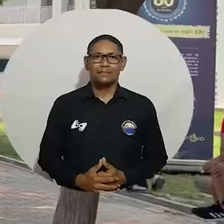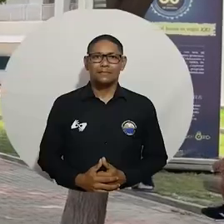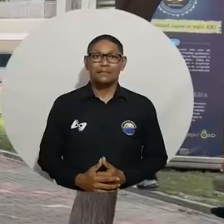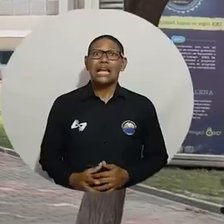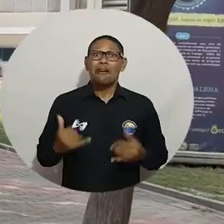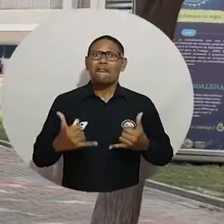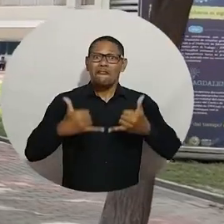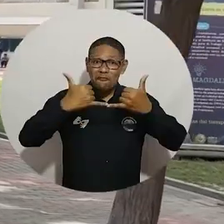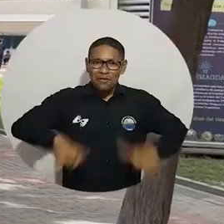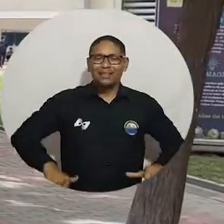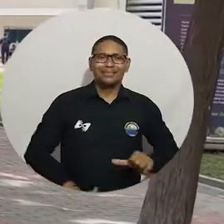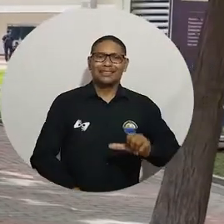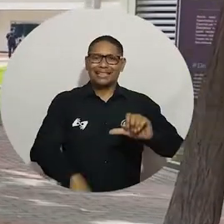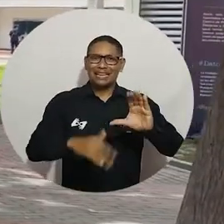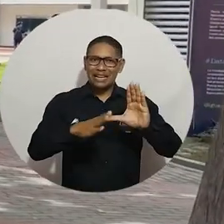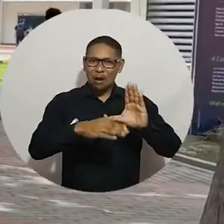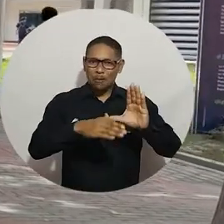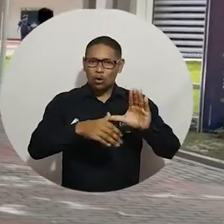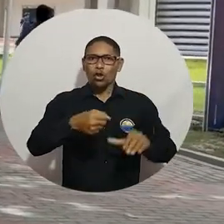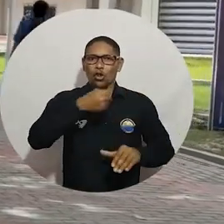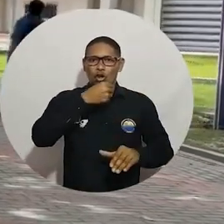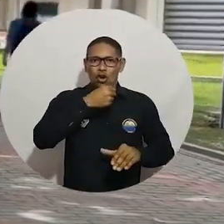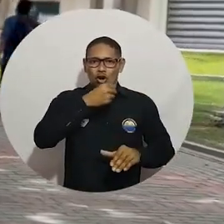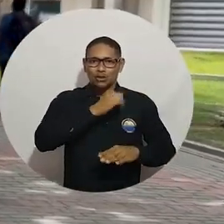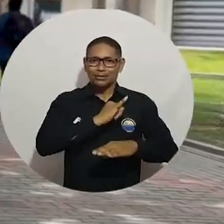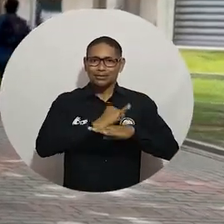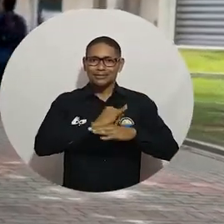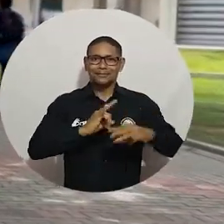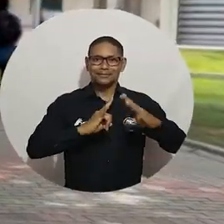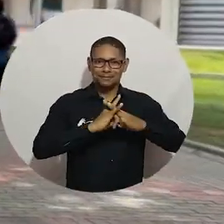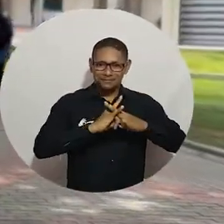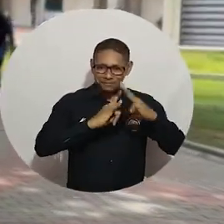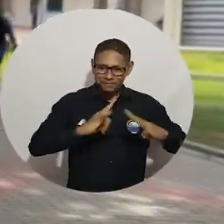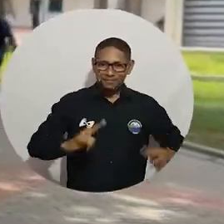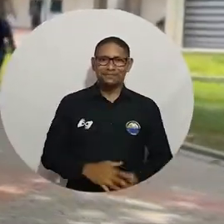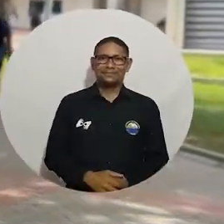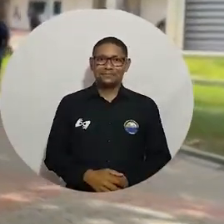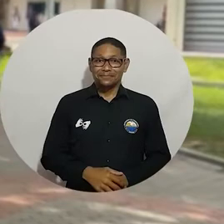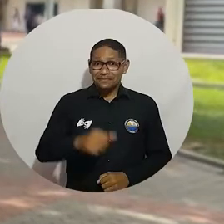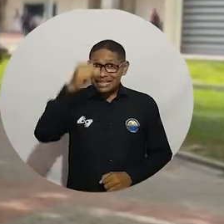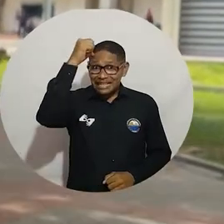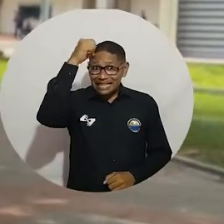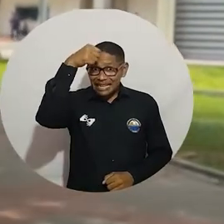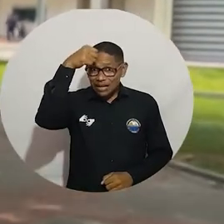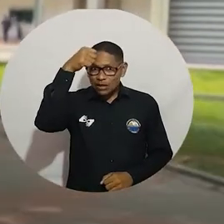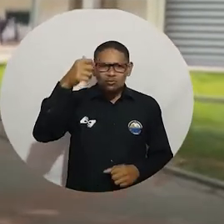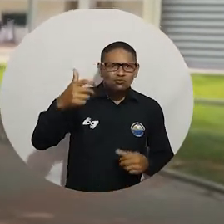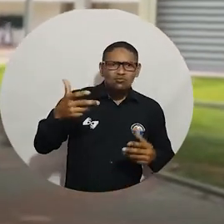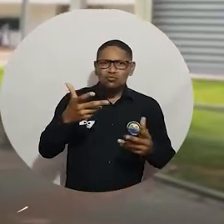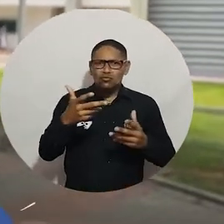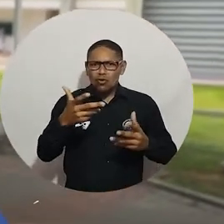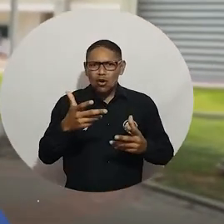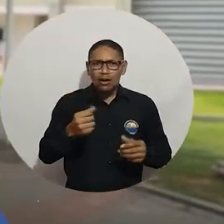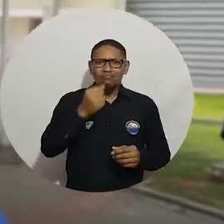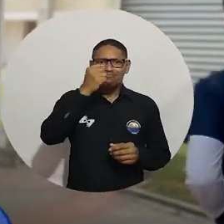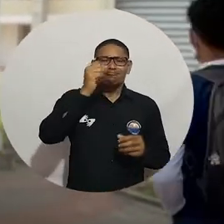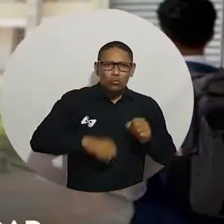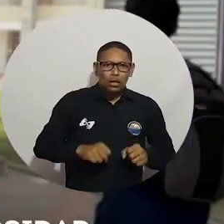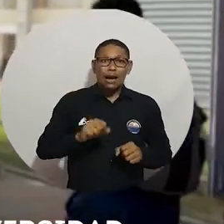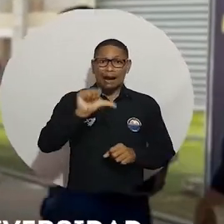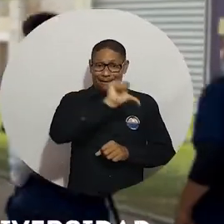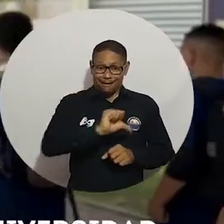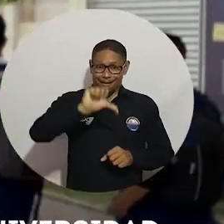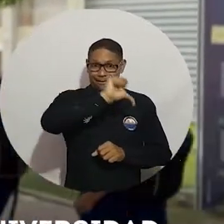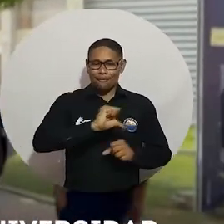Hemos llegado al final del Campus TV, programa institucional de la Universidad del Magdalena. Recuerden seguirnos en nuestras redes